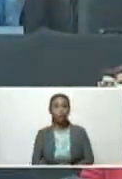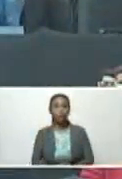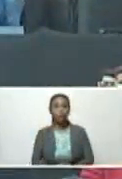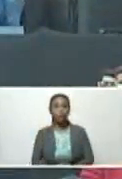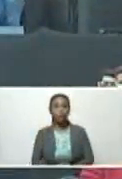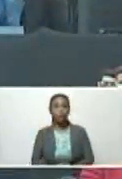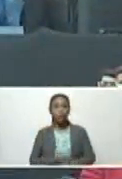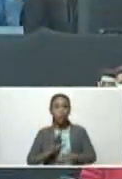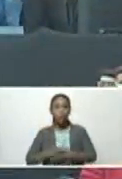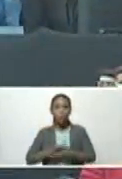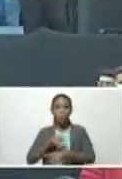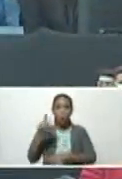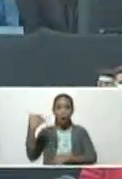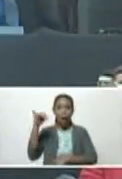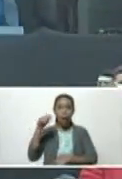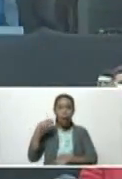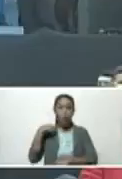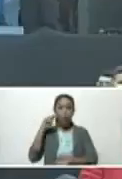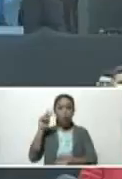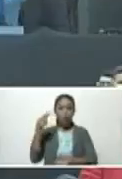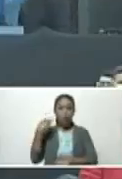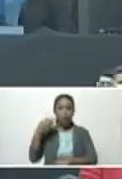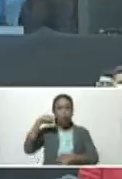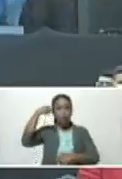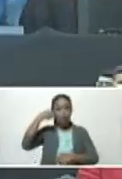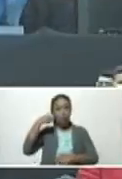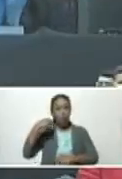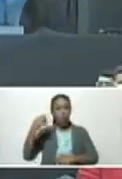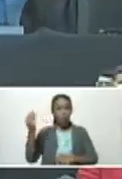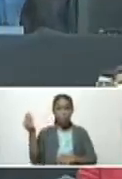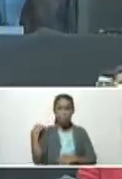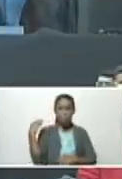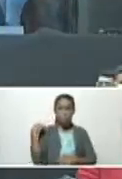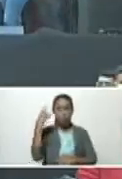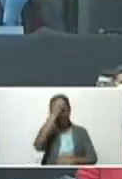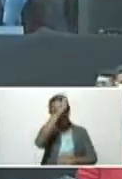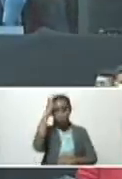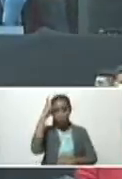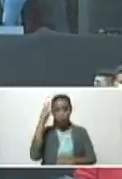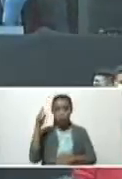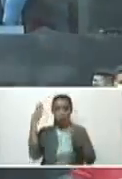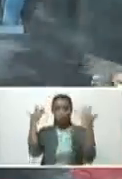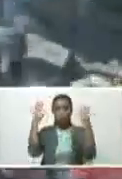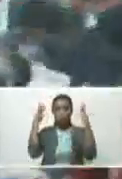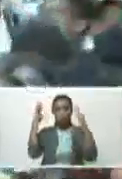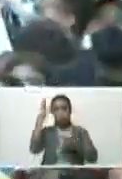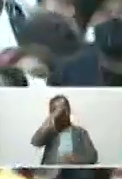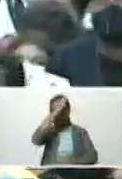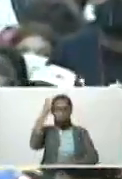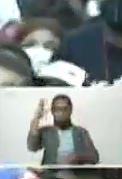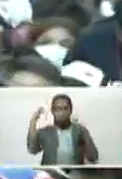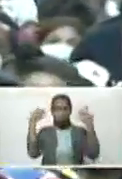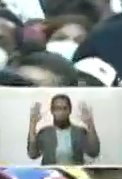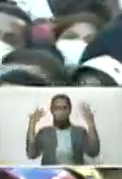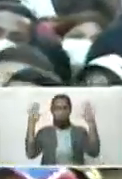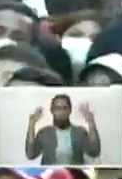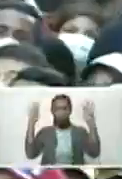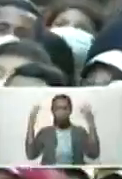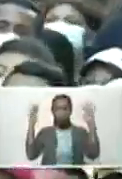Por ahí hay un video que me estaba diciendo Diosdado. Vamos a dar un aplauso a Diosdado Cabello Rondón, ¿vale?